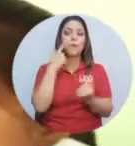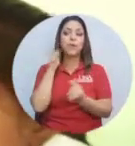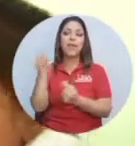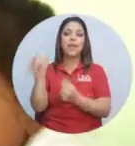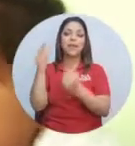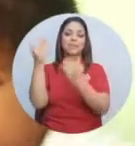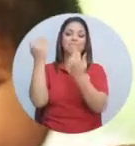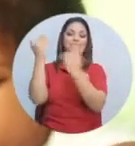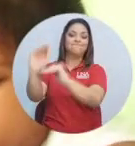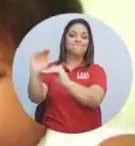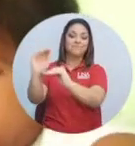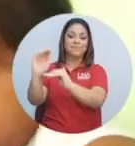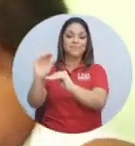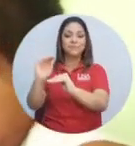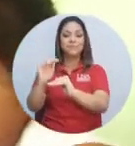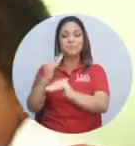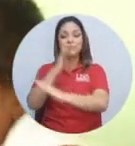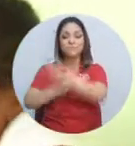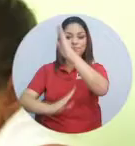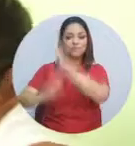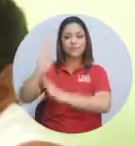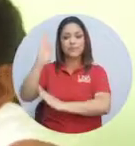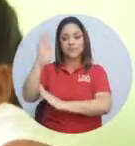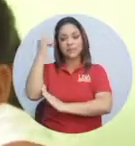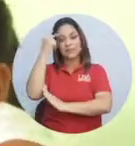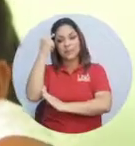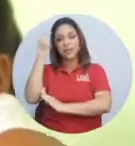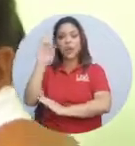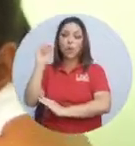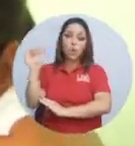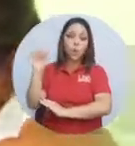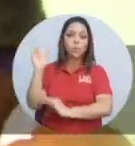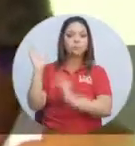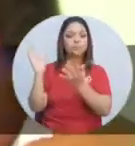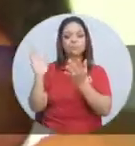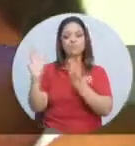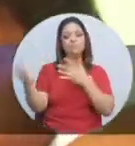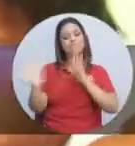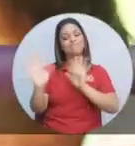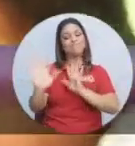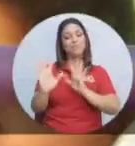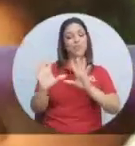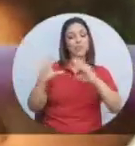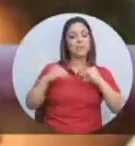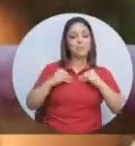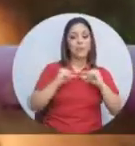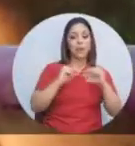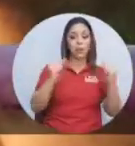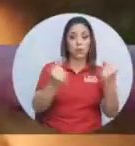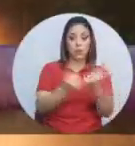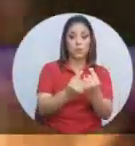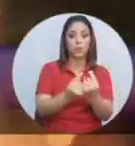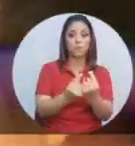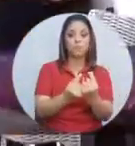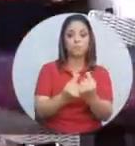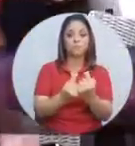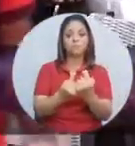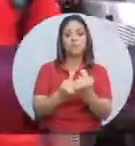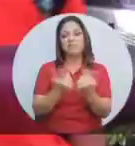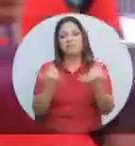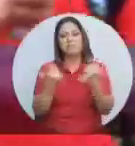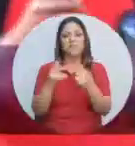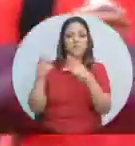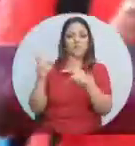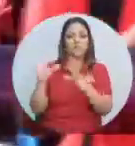tiene una limitación cognitiva o porque tiene alguna característica con la que el grupo sencillamente no